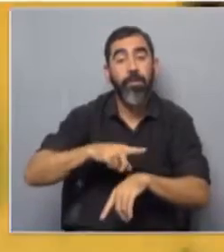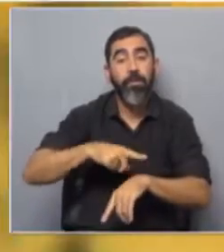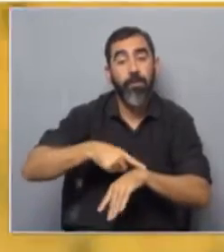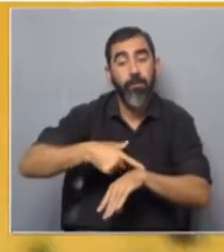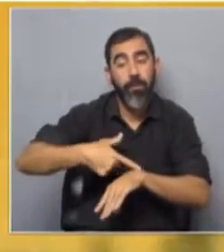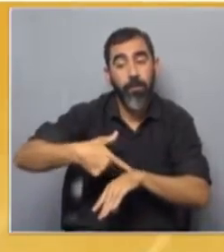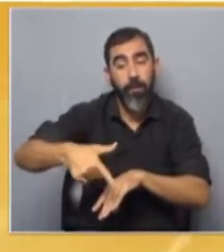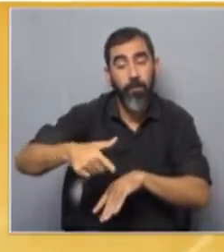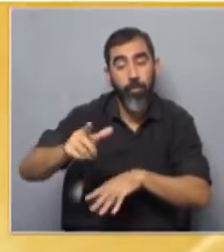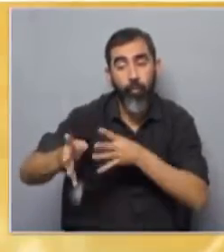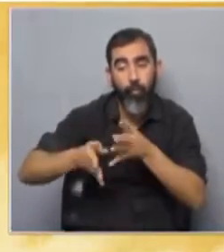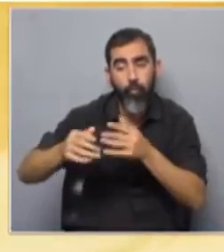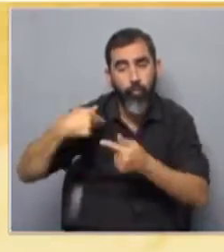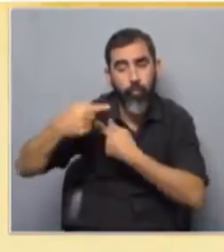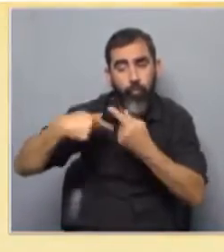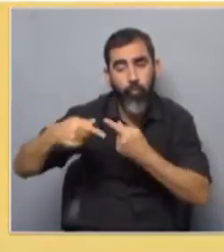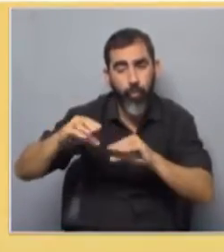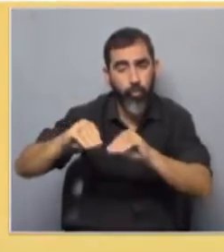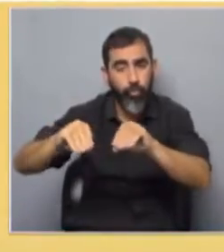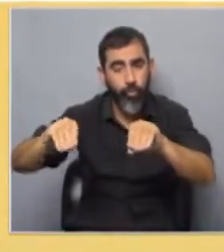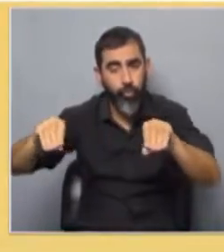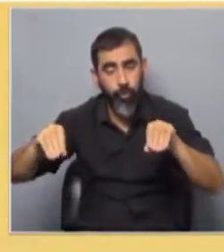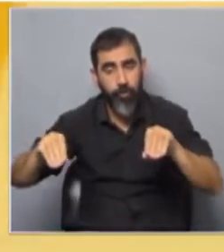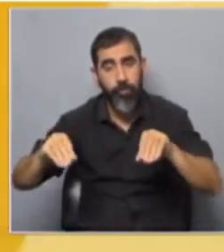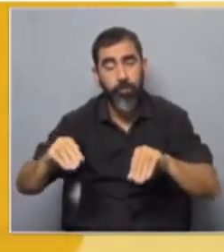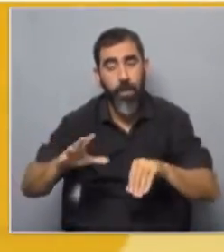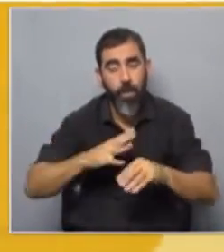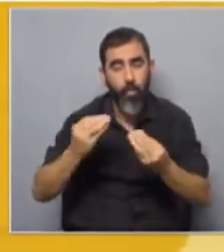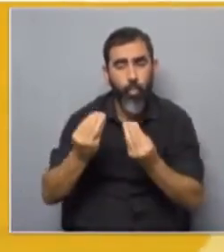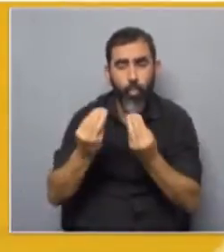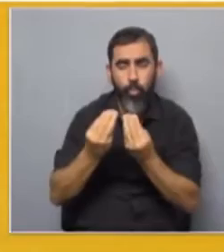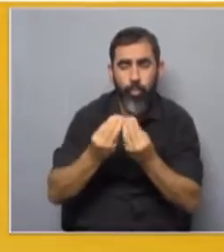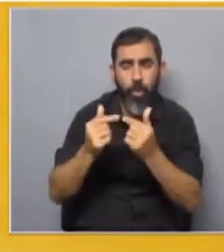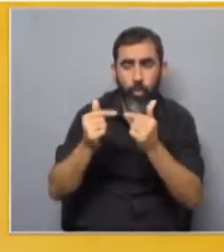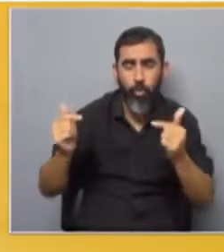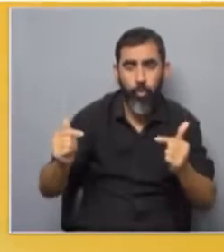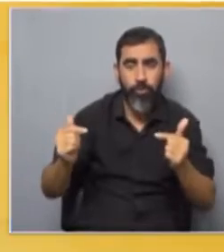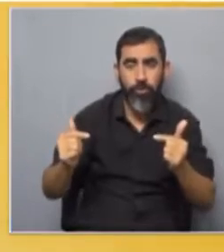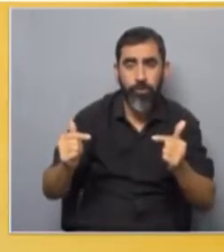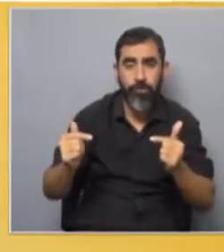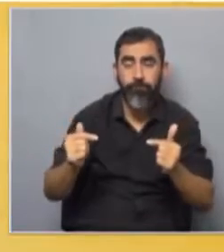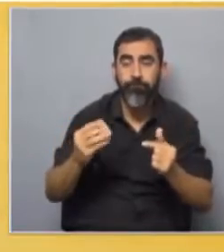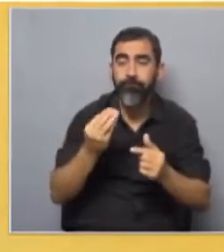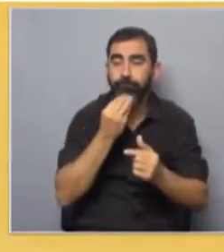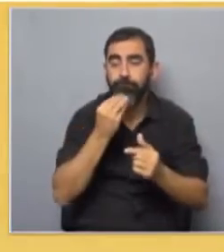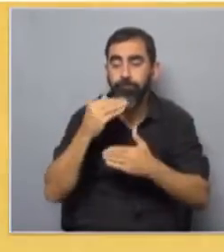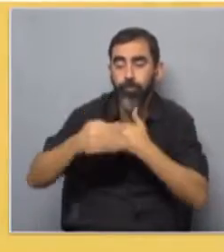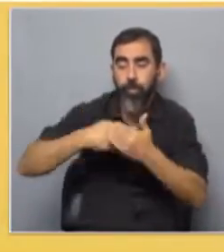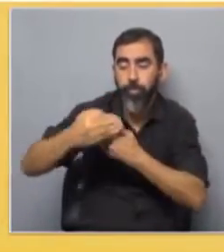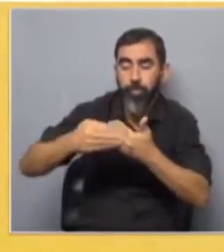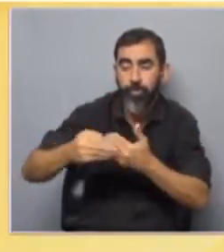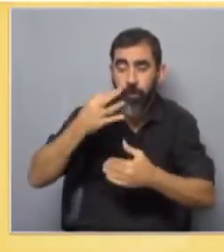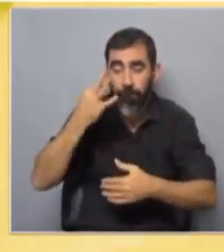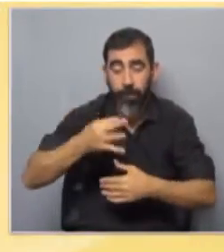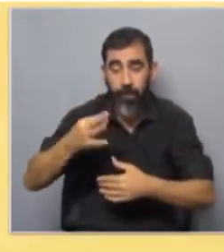esos suelos siguieron funcionando como suelos, entonces hay un montón de elementos que están enmascarados por esos procesos